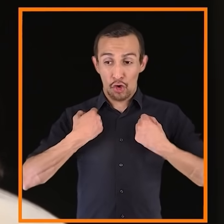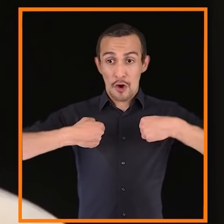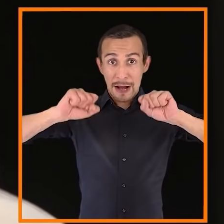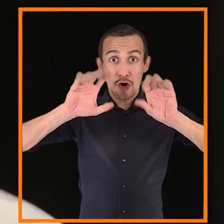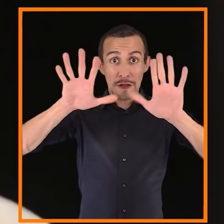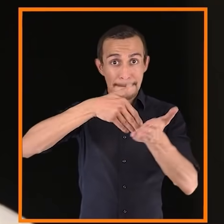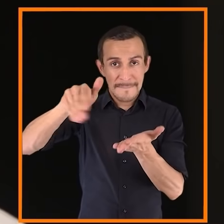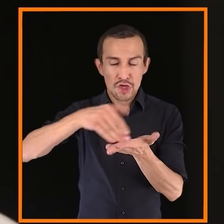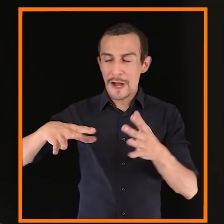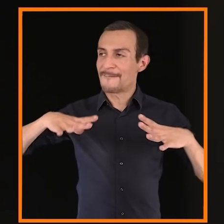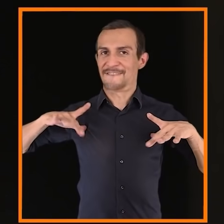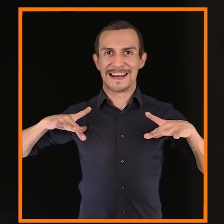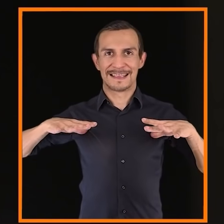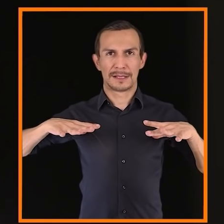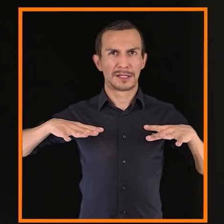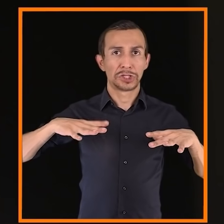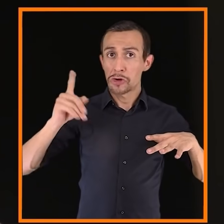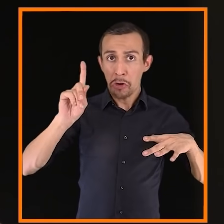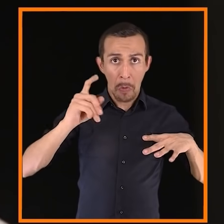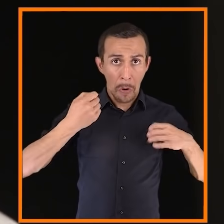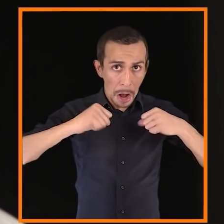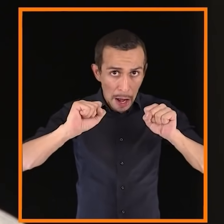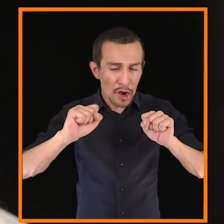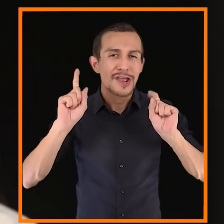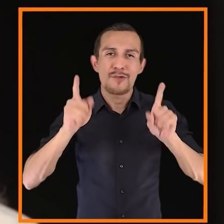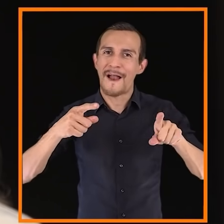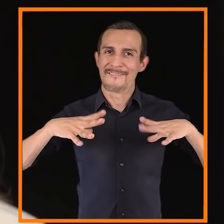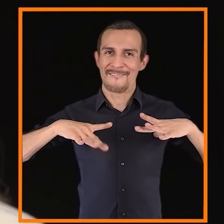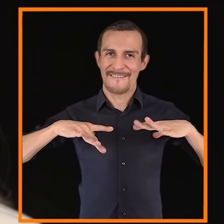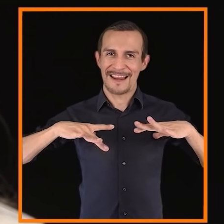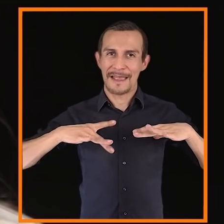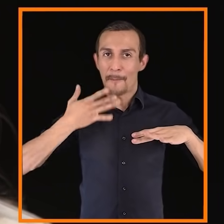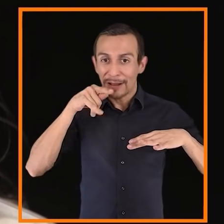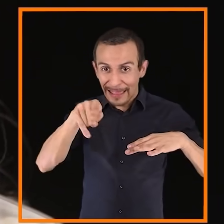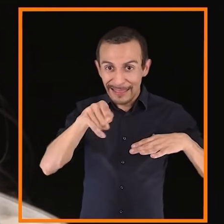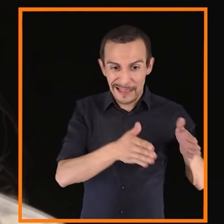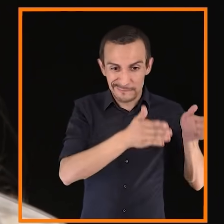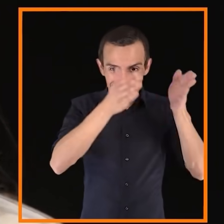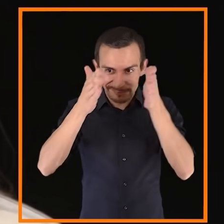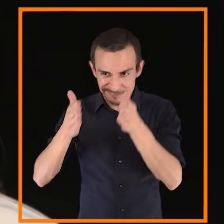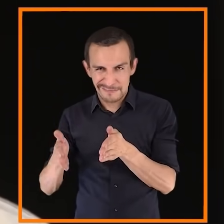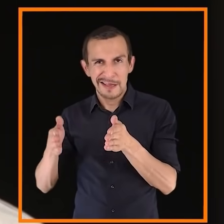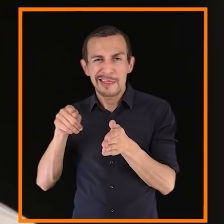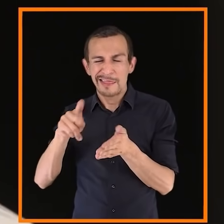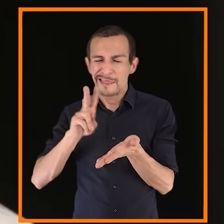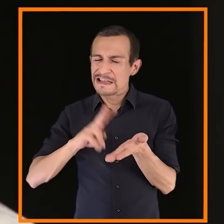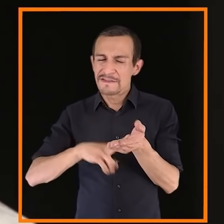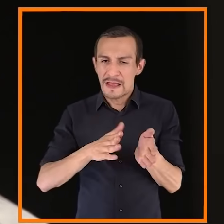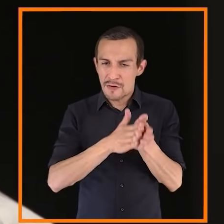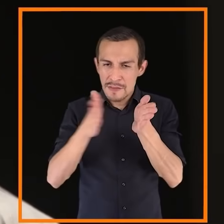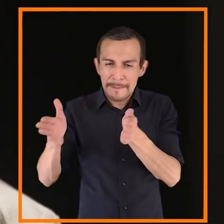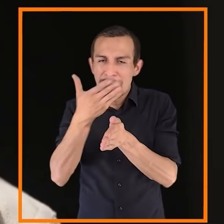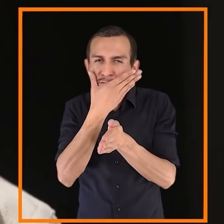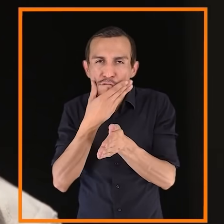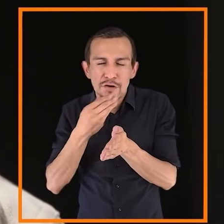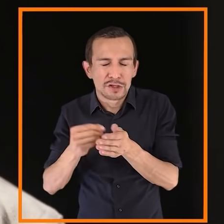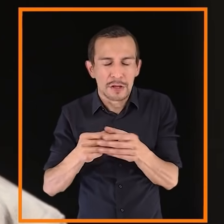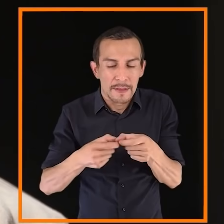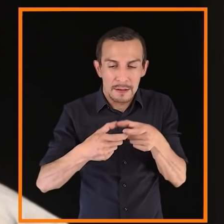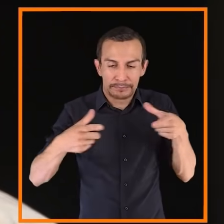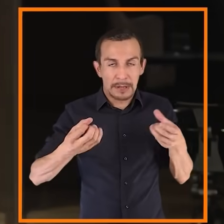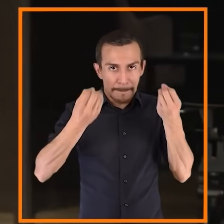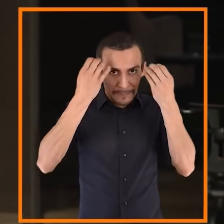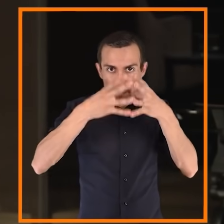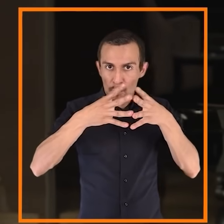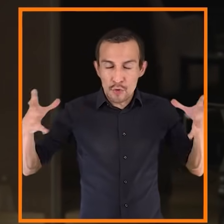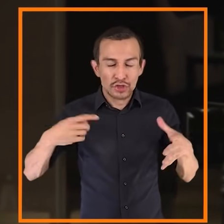Si gano y me gano los 10 millones, soy feliz. Y si no los gano, también soy feliz porque esta etapa ha sido una etapa muy bonita de crecer